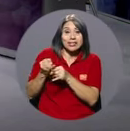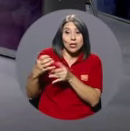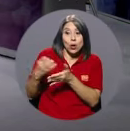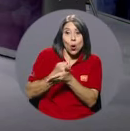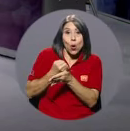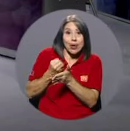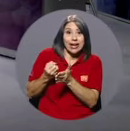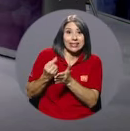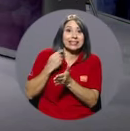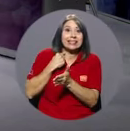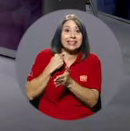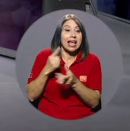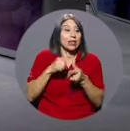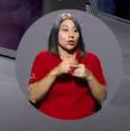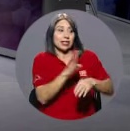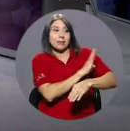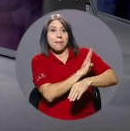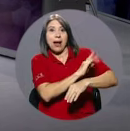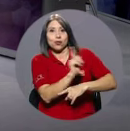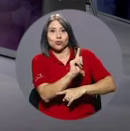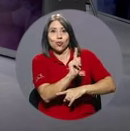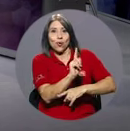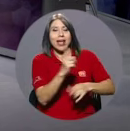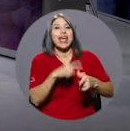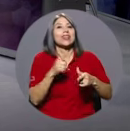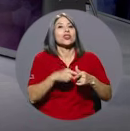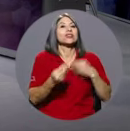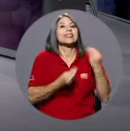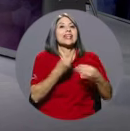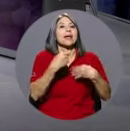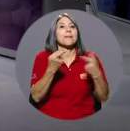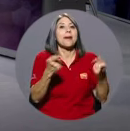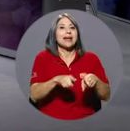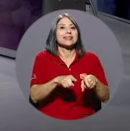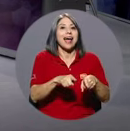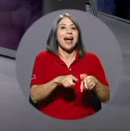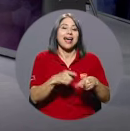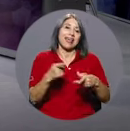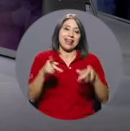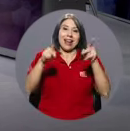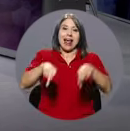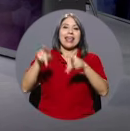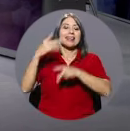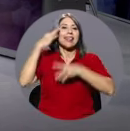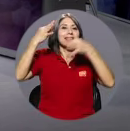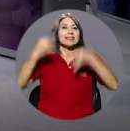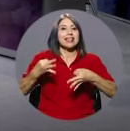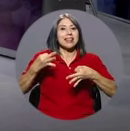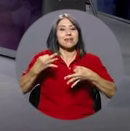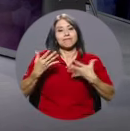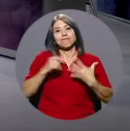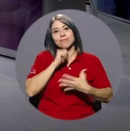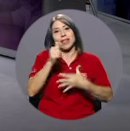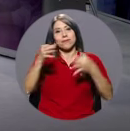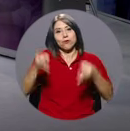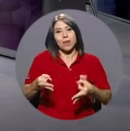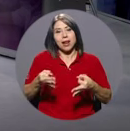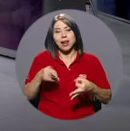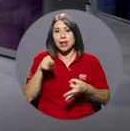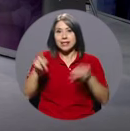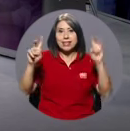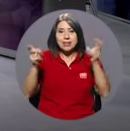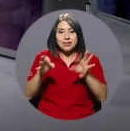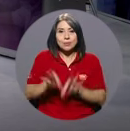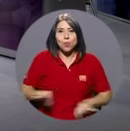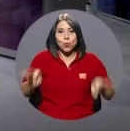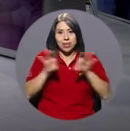van a entrar en morosidad. Entonces, lo que va a pasar es que más bien va a tirar a la gente del sector informal. Uh-huh. Y eso es un tema